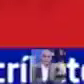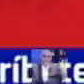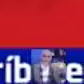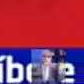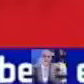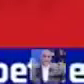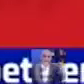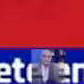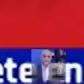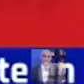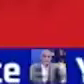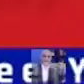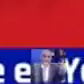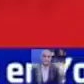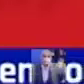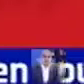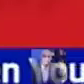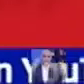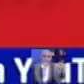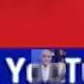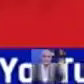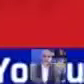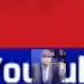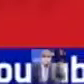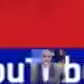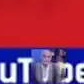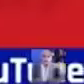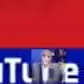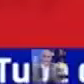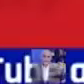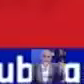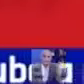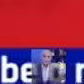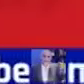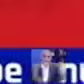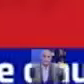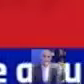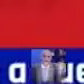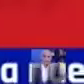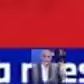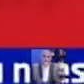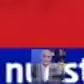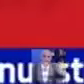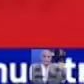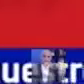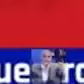se recompensó a los que movieron el cash en esta operación carrusel.